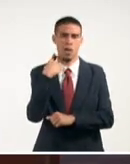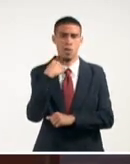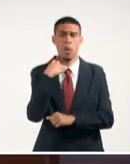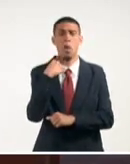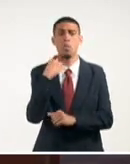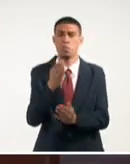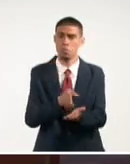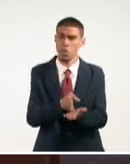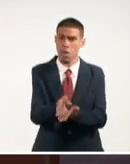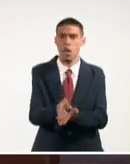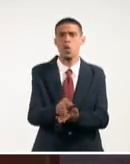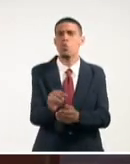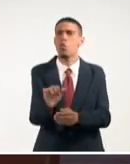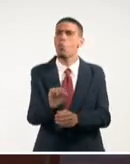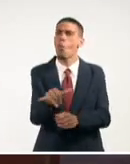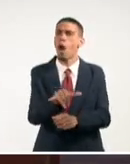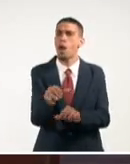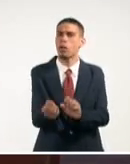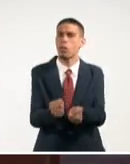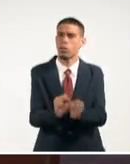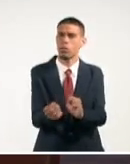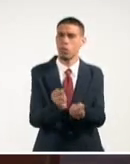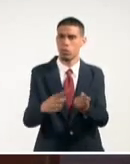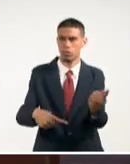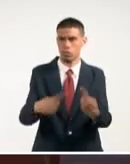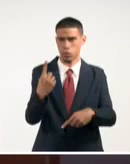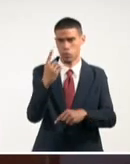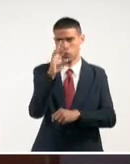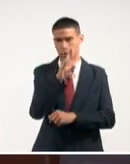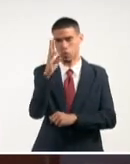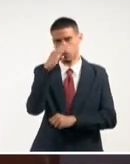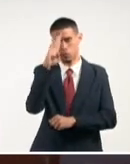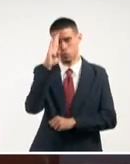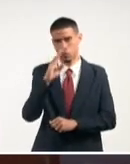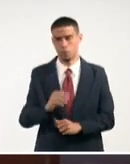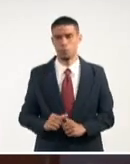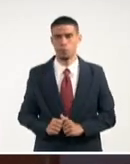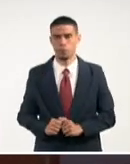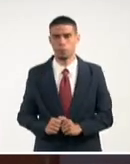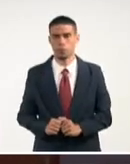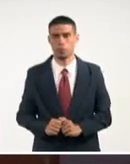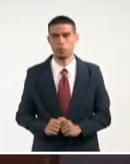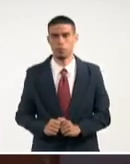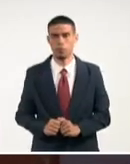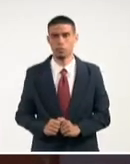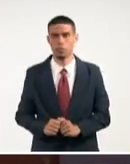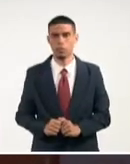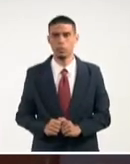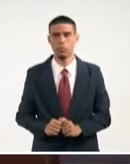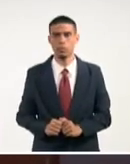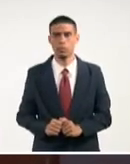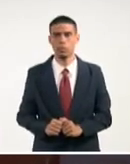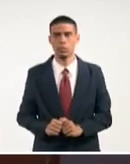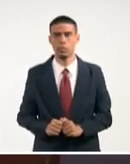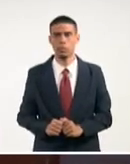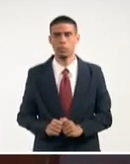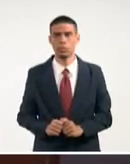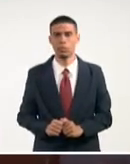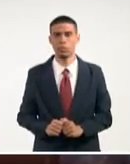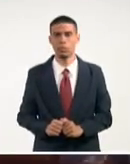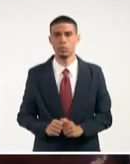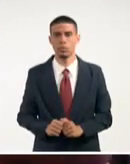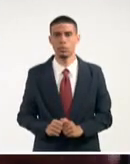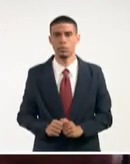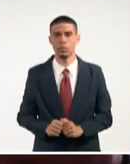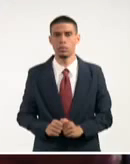dominio total sobre nuestra isla. Uno de los más vergonzosos